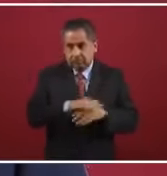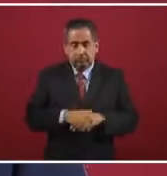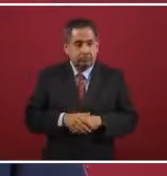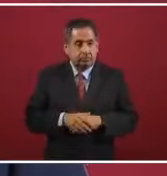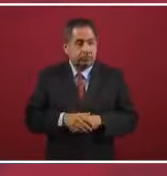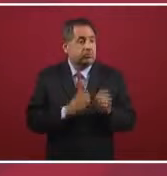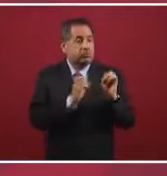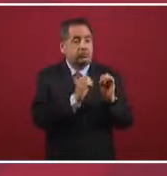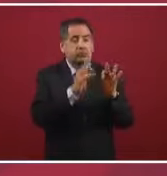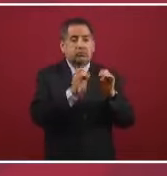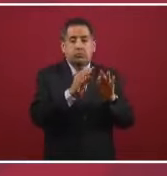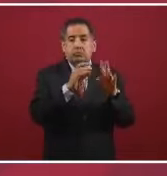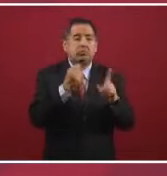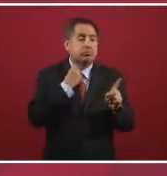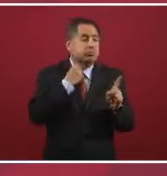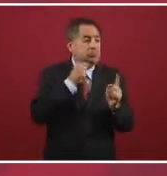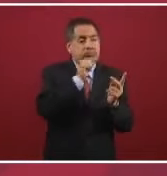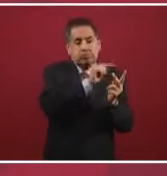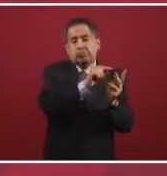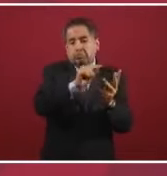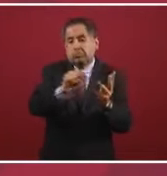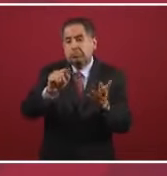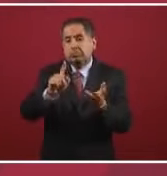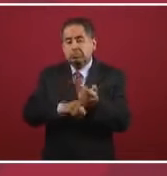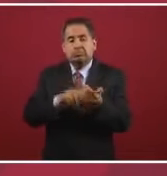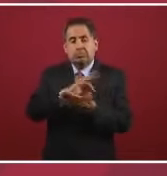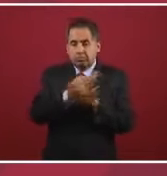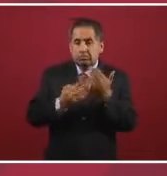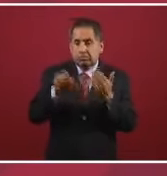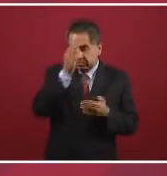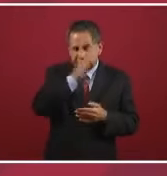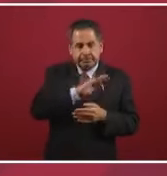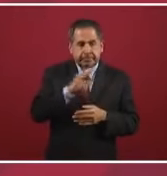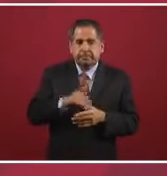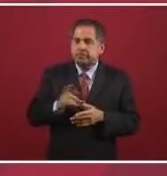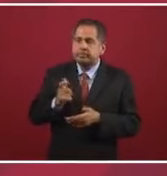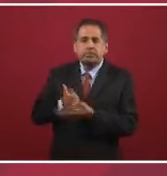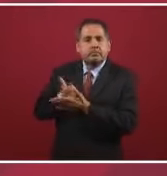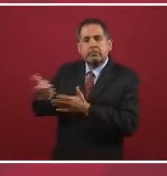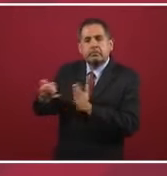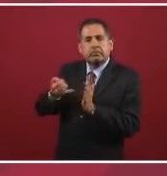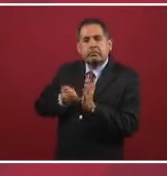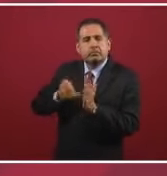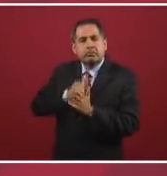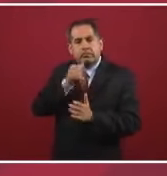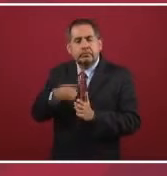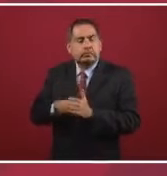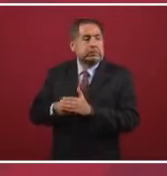Despachos de factureros para evadir